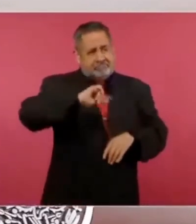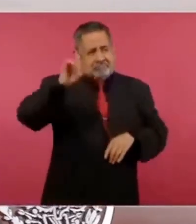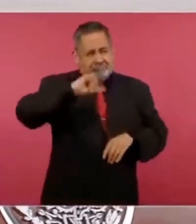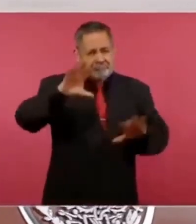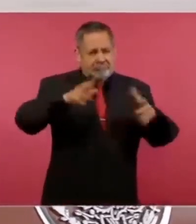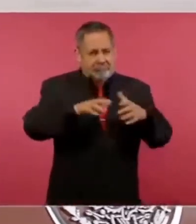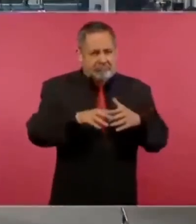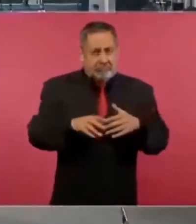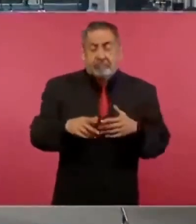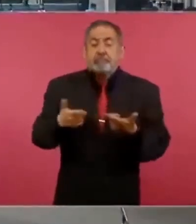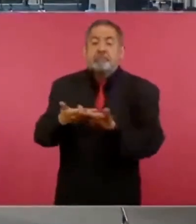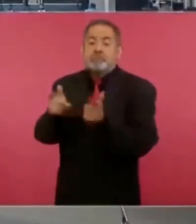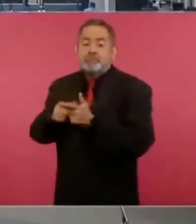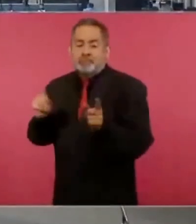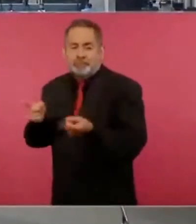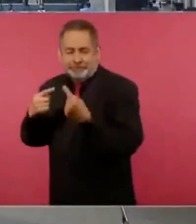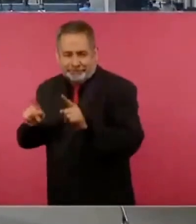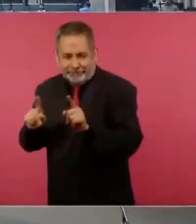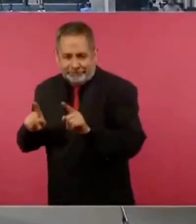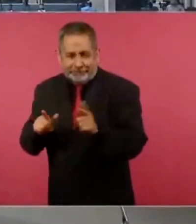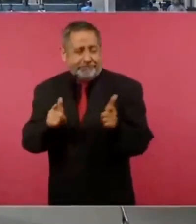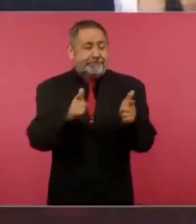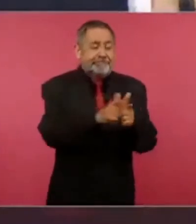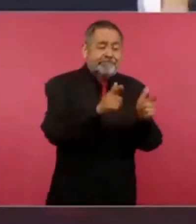bandas musicales, que esas son